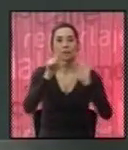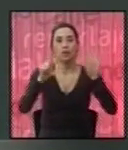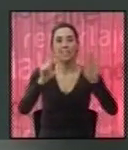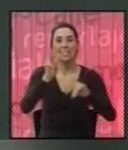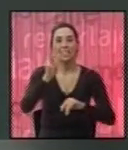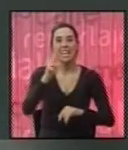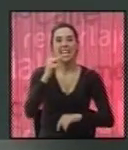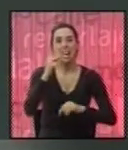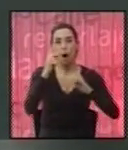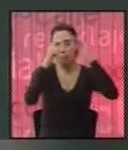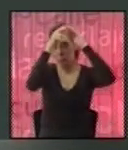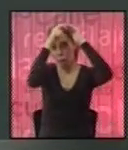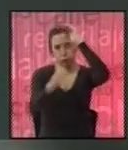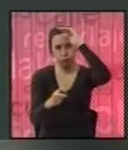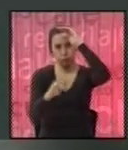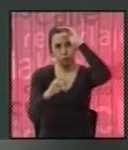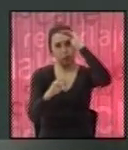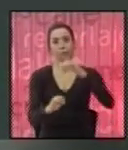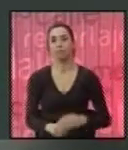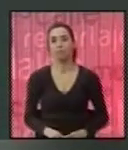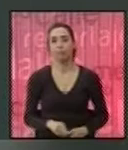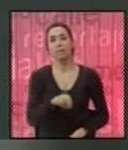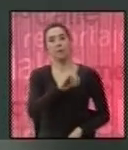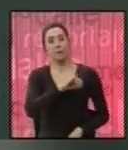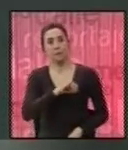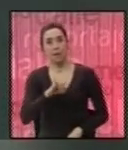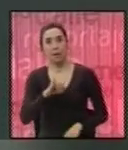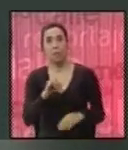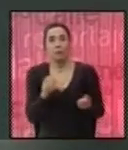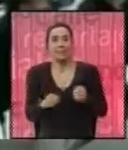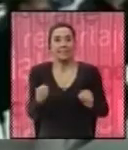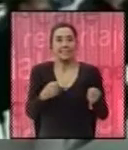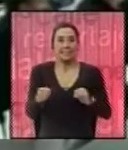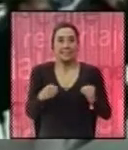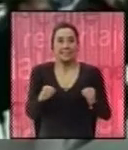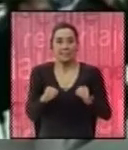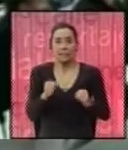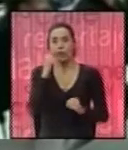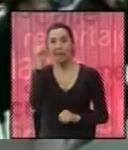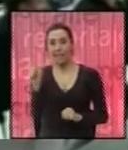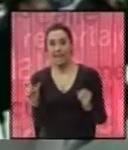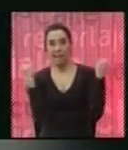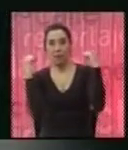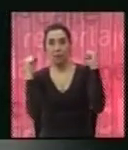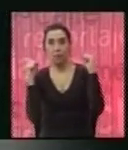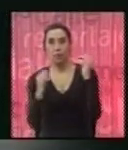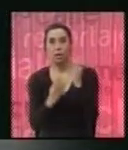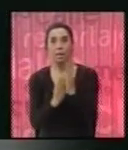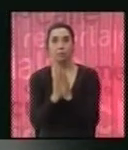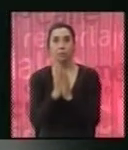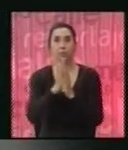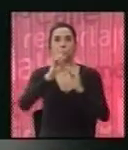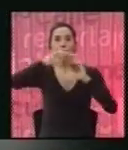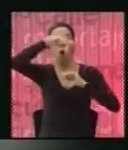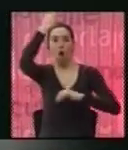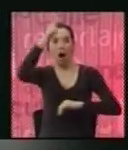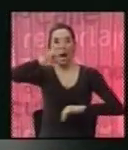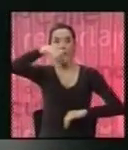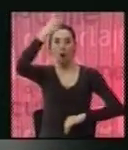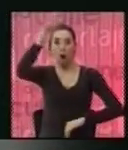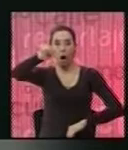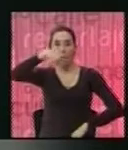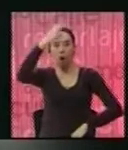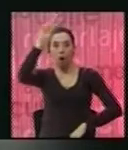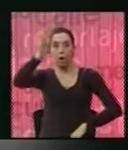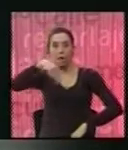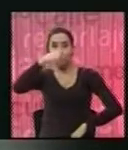1.173 kilómetros por hora. Luego la máxima tensión se centró cuando el deportista comenzó a dar giros interminables hasta